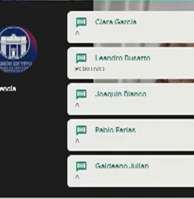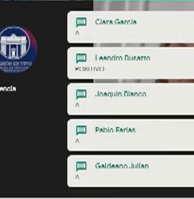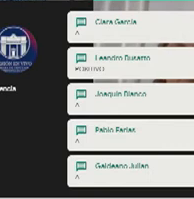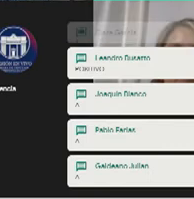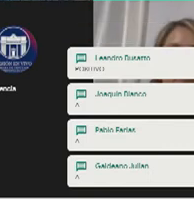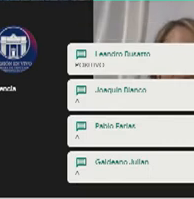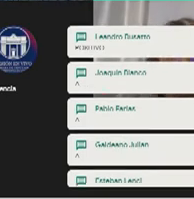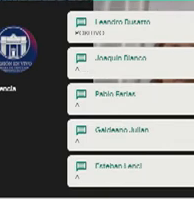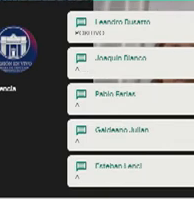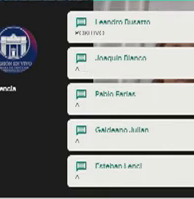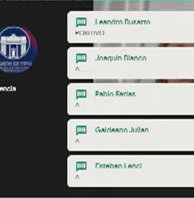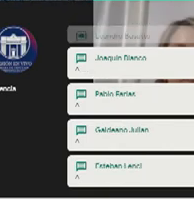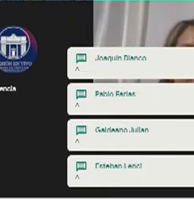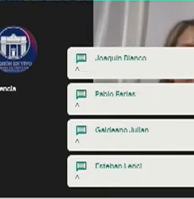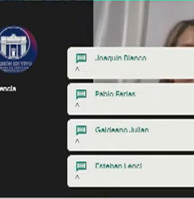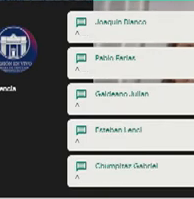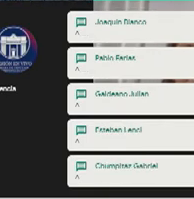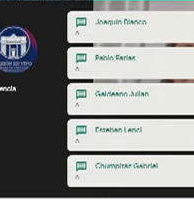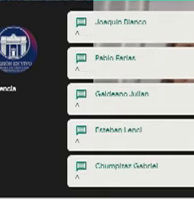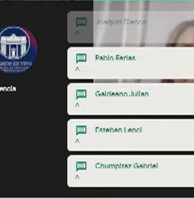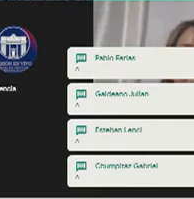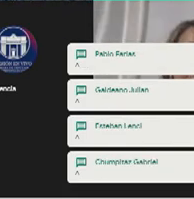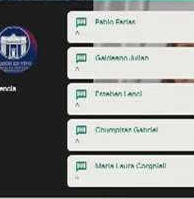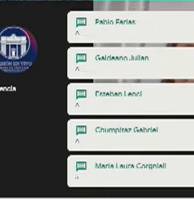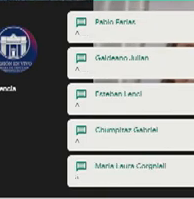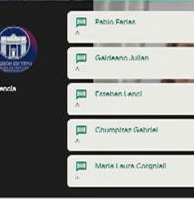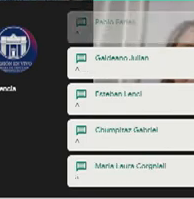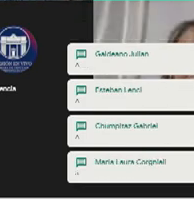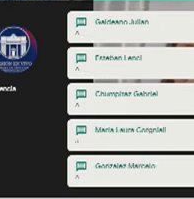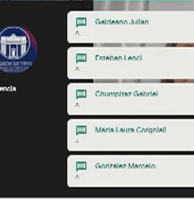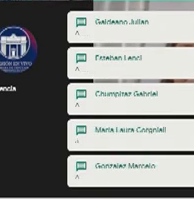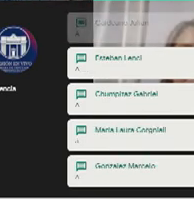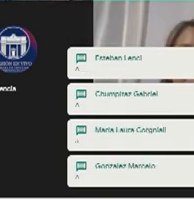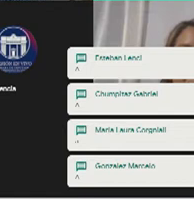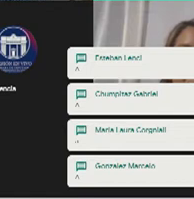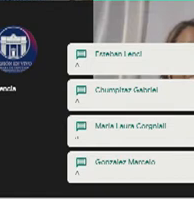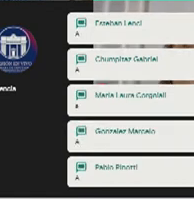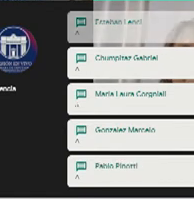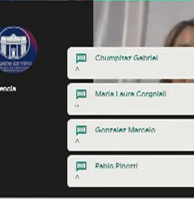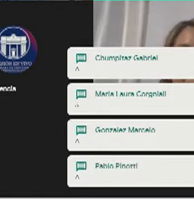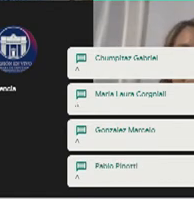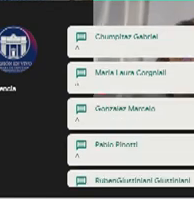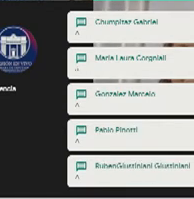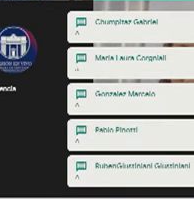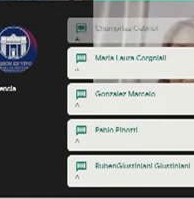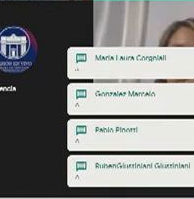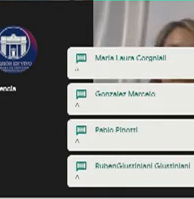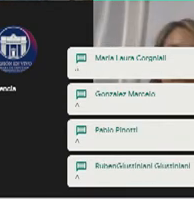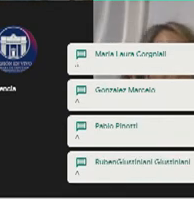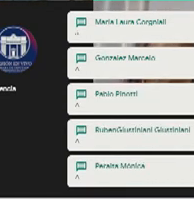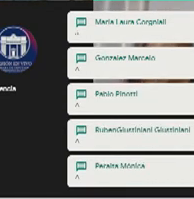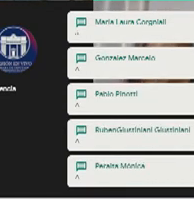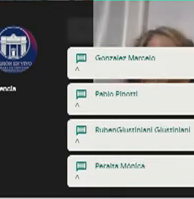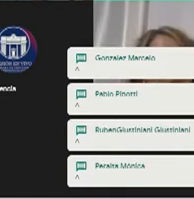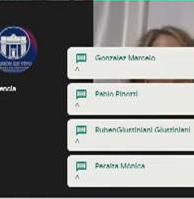aprobado el artículo 2 aprobado el artículo 3 aprobado